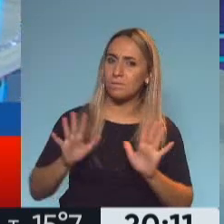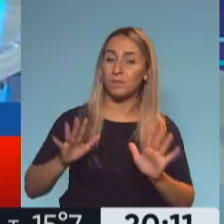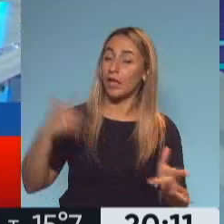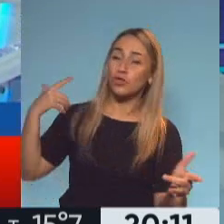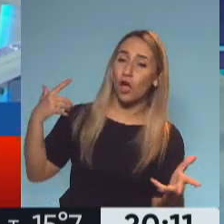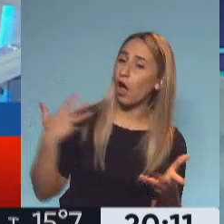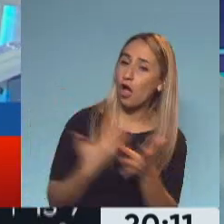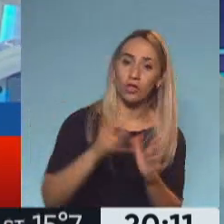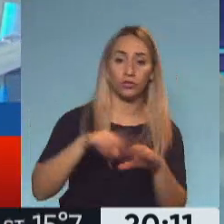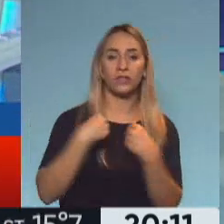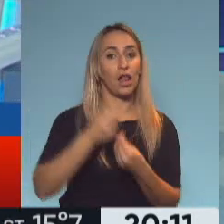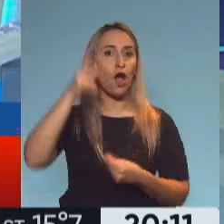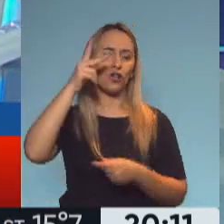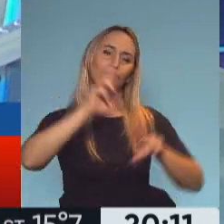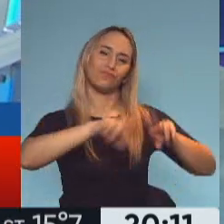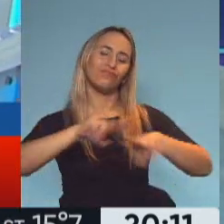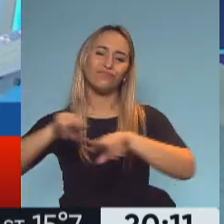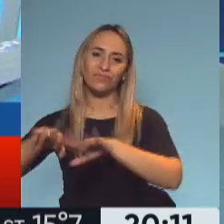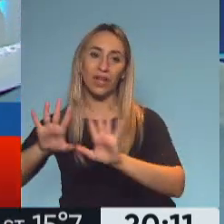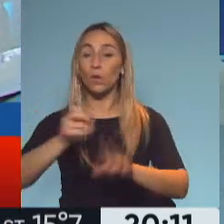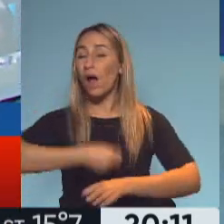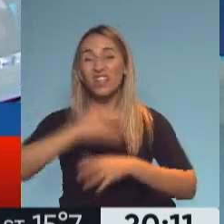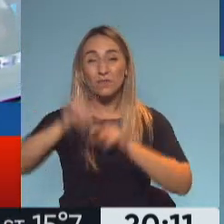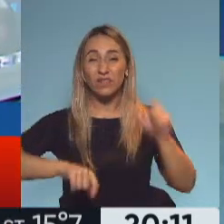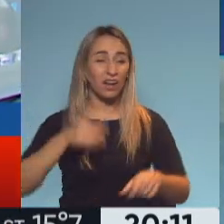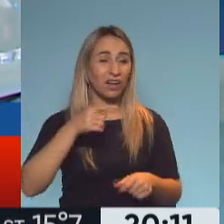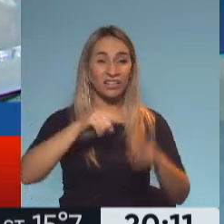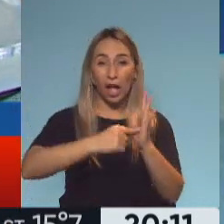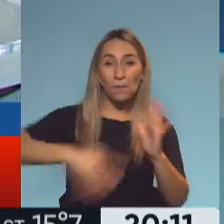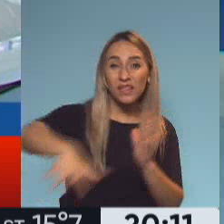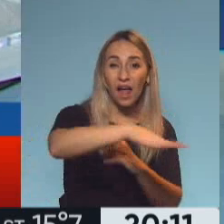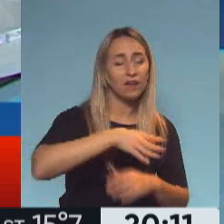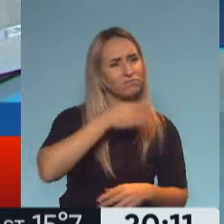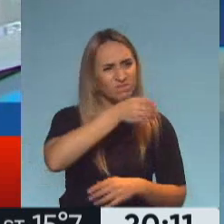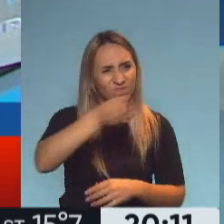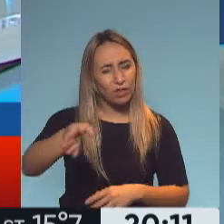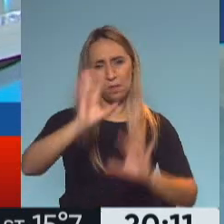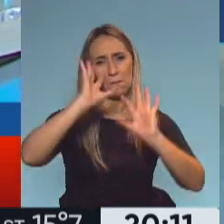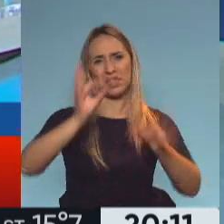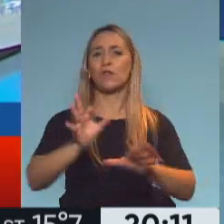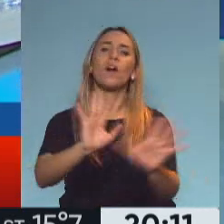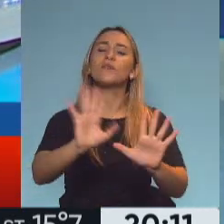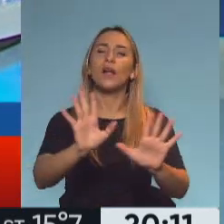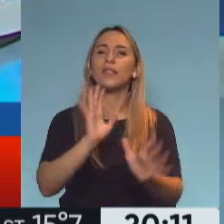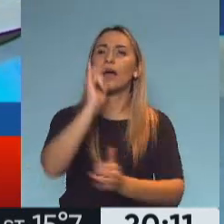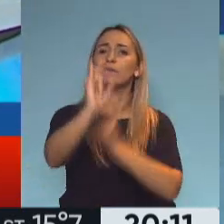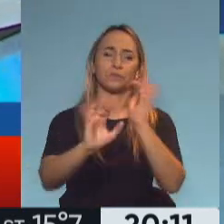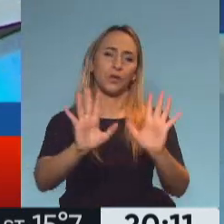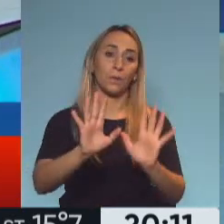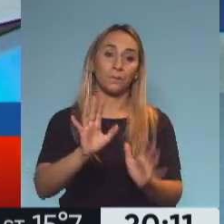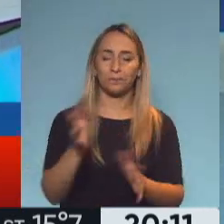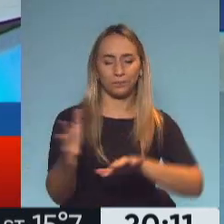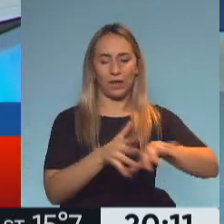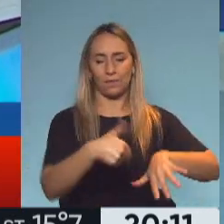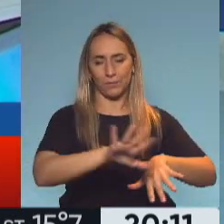este proceso, cualquier persona que recorra los centros gastronómicos de la ciudad ve cómo estamos. No vayamos a la situación personal. Pasamos a la provincia de Buenos